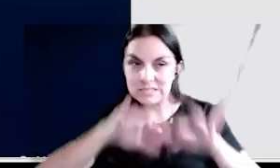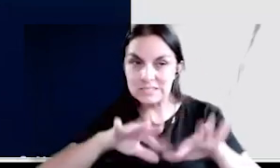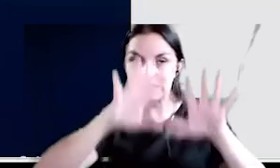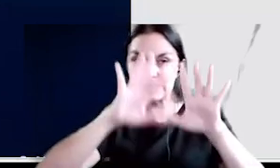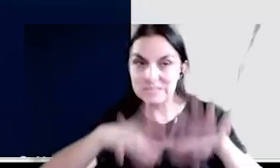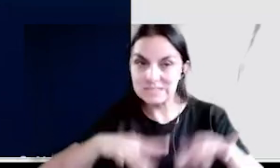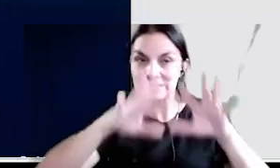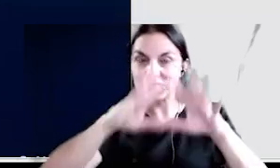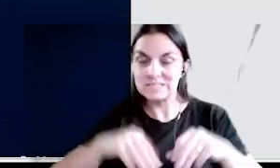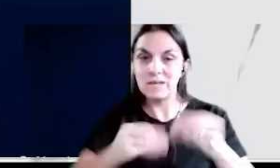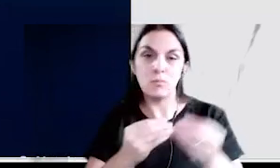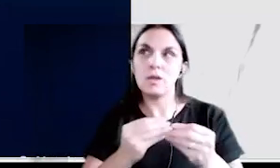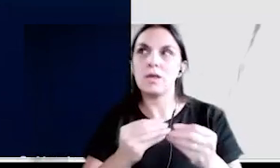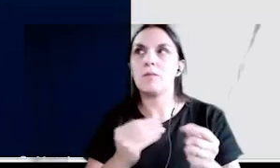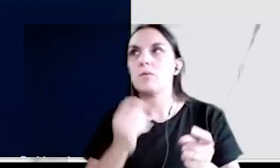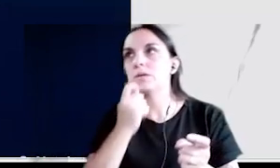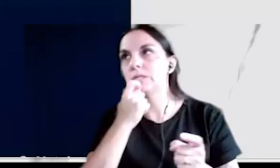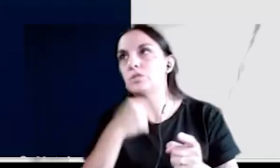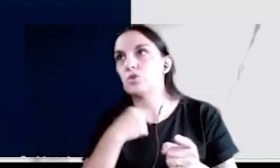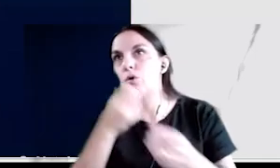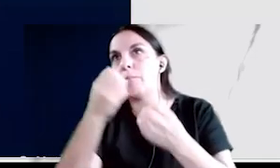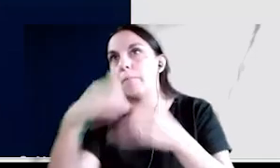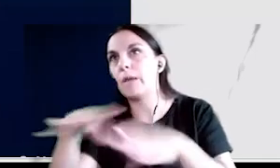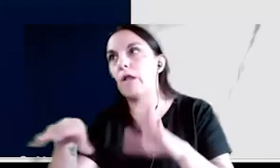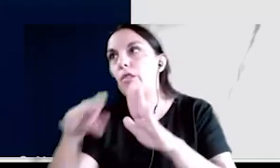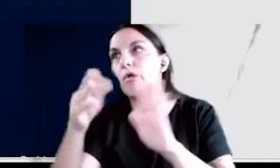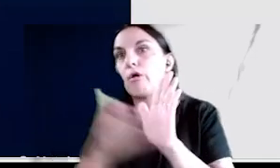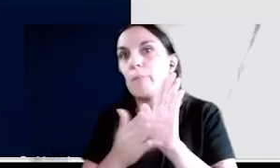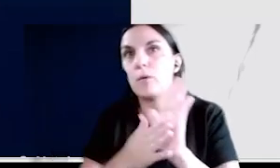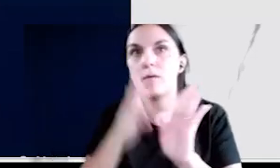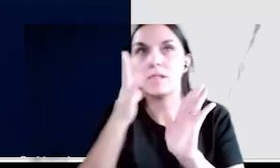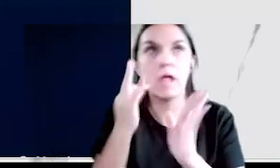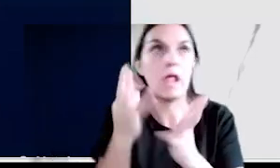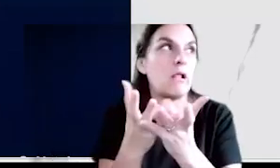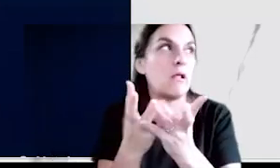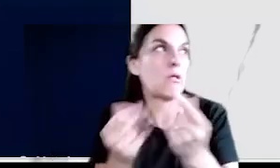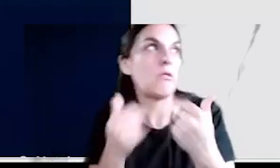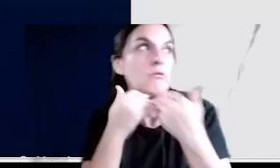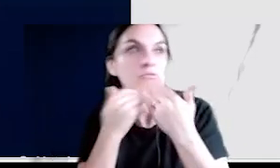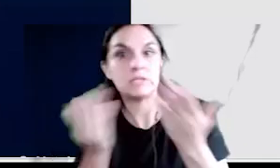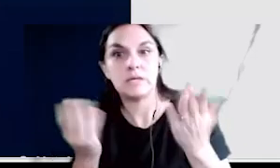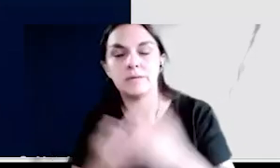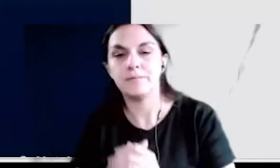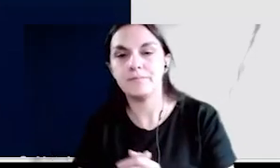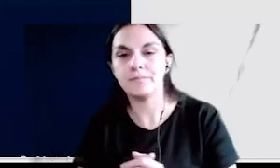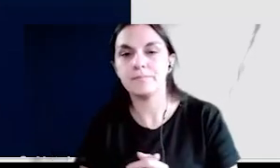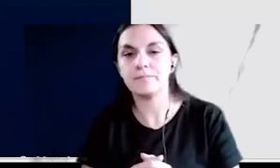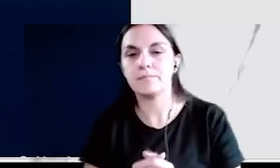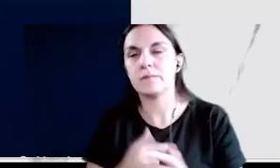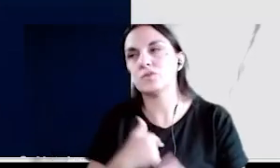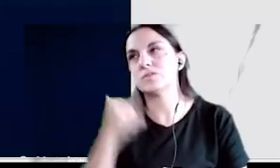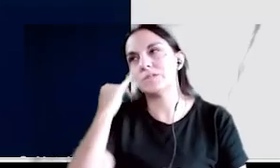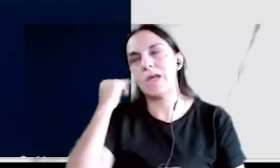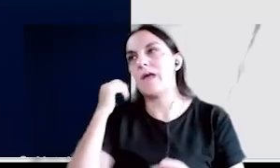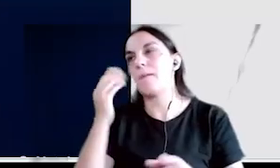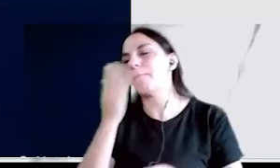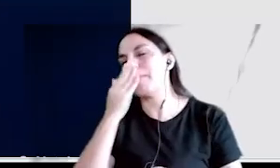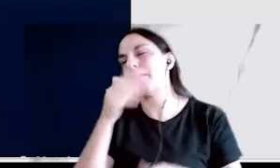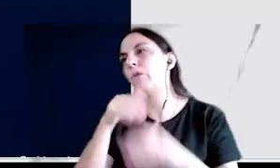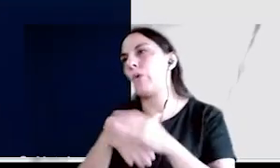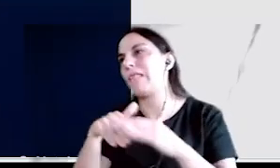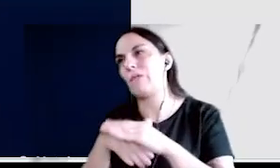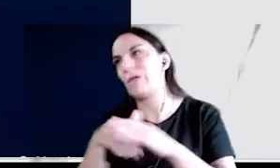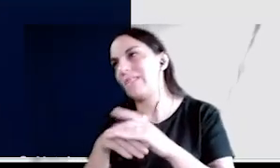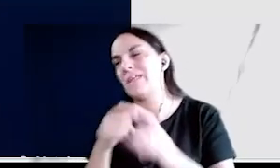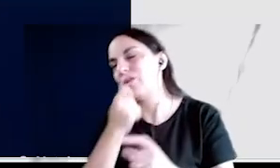desaparece el comprobante o se perdió. ¿Yo saben qué hago? Yo ya estoy en esa era donde no me gusta guardar papeles, lo